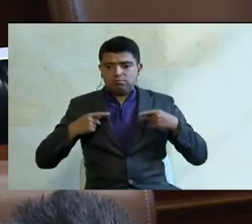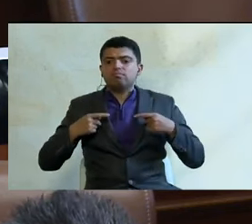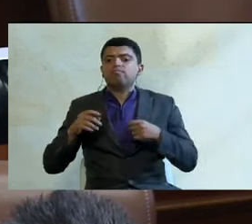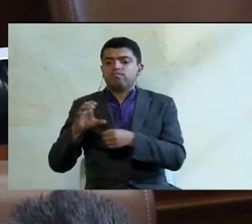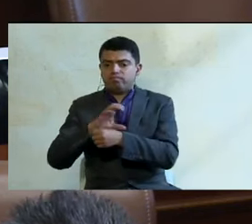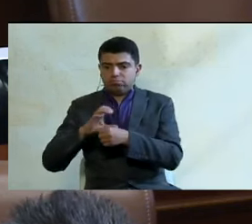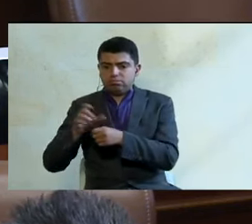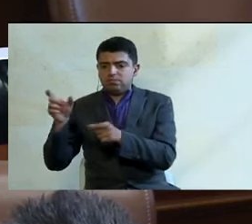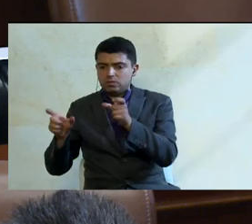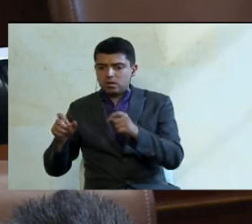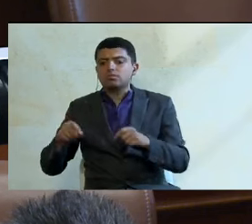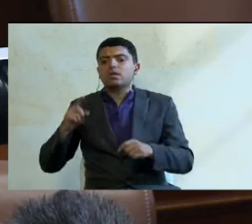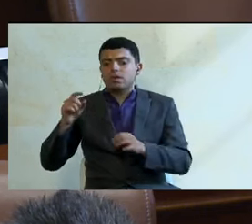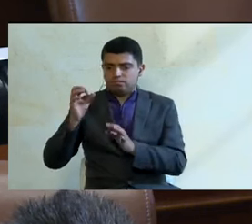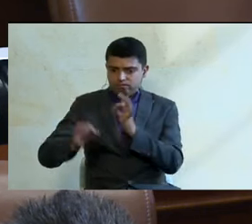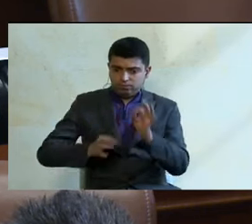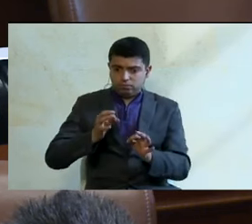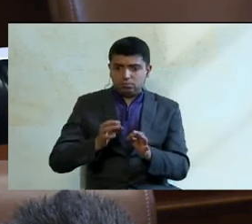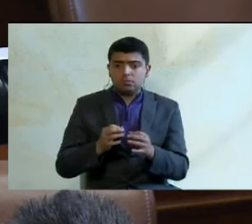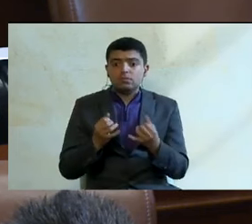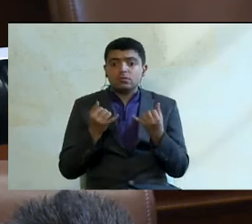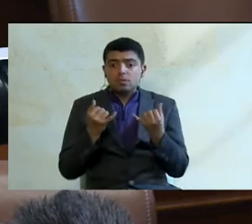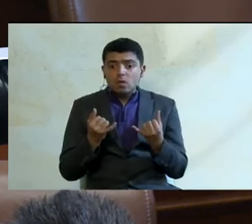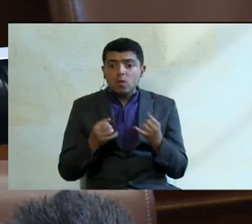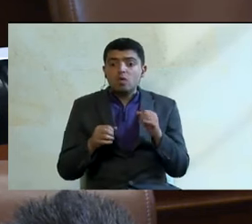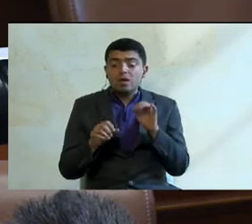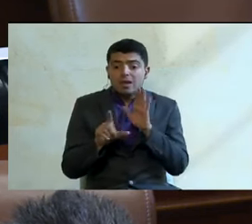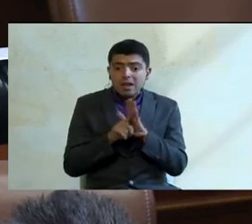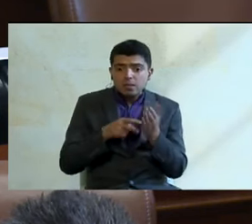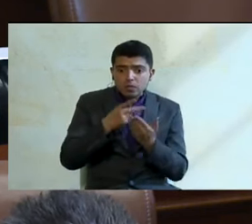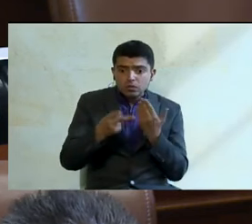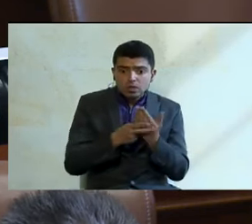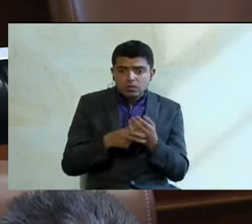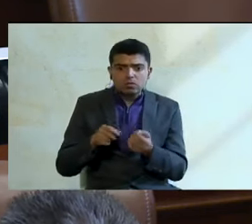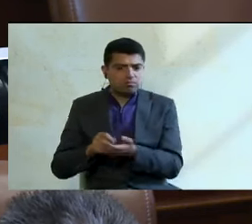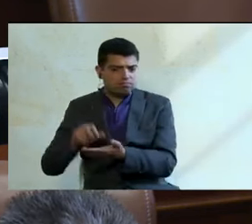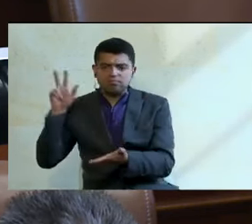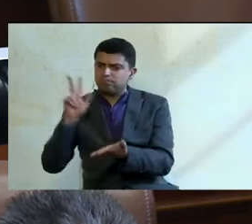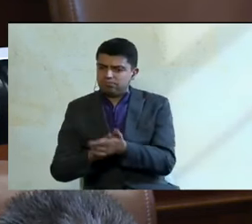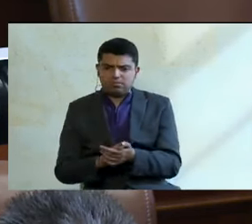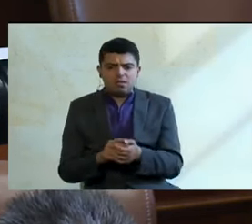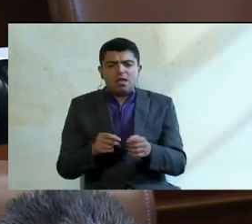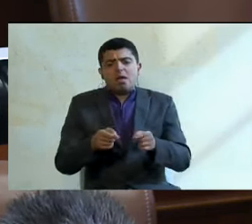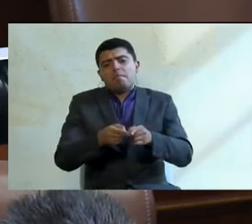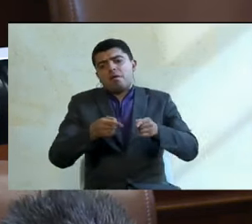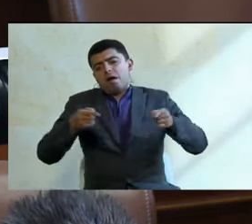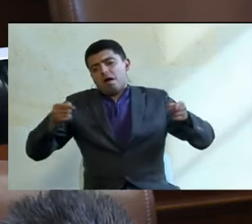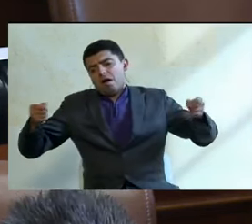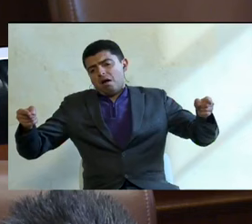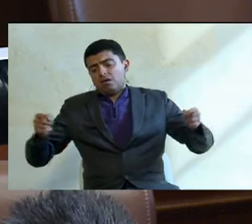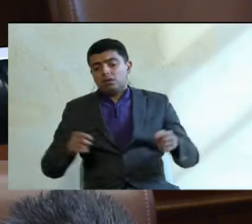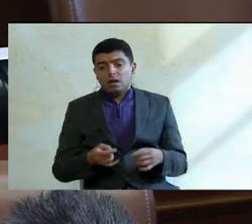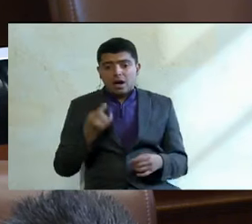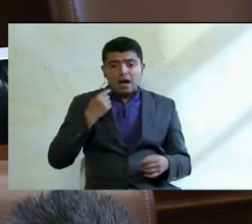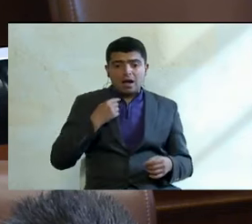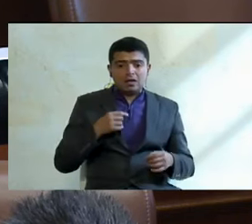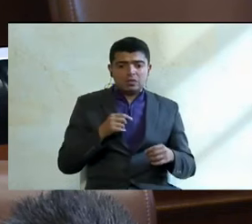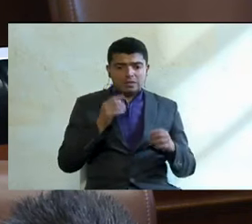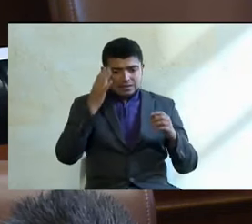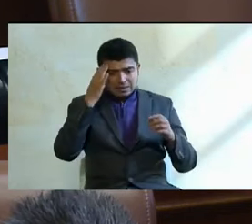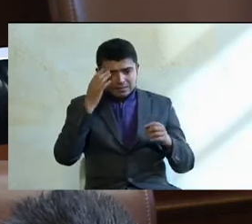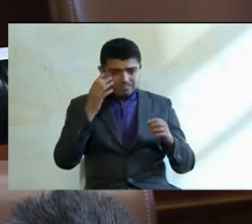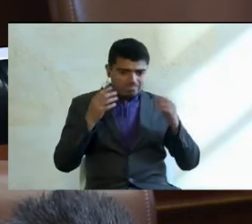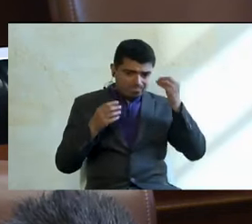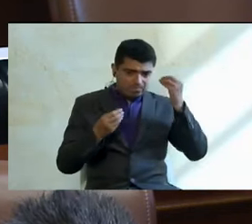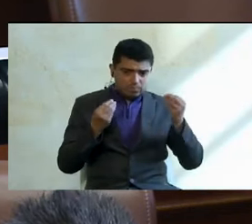señor presidente debería de aprobarse sin mayor dilación sin mayor prevención sin